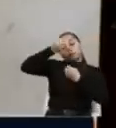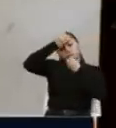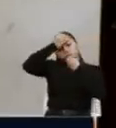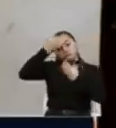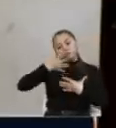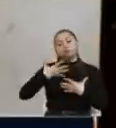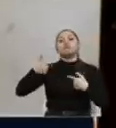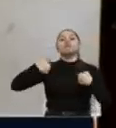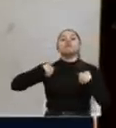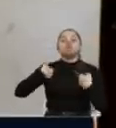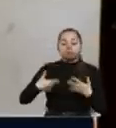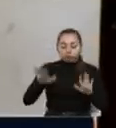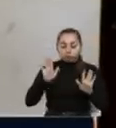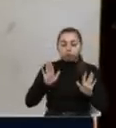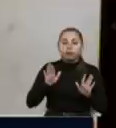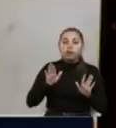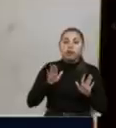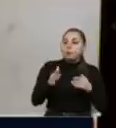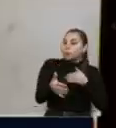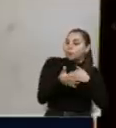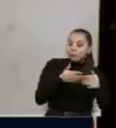Pero a pesar de eso,